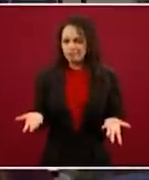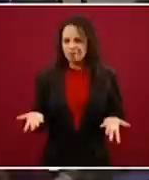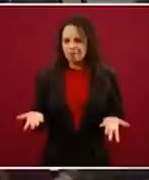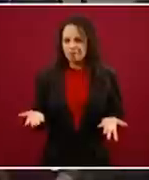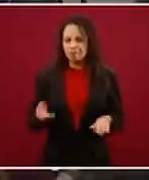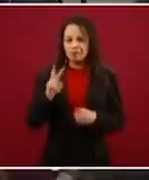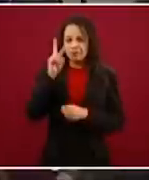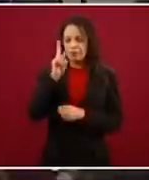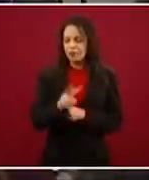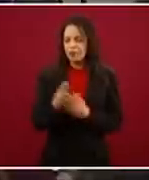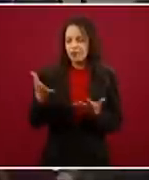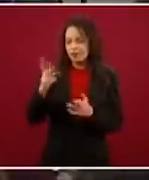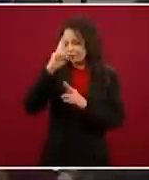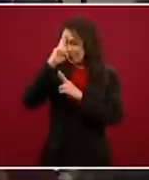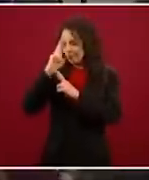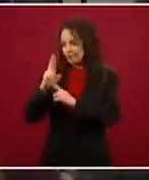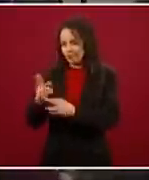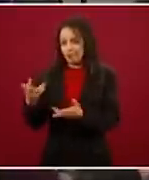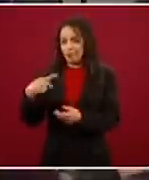respeto, cualquiera